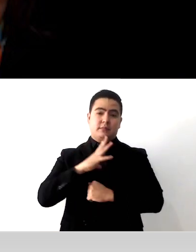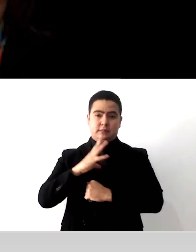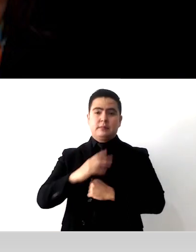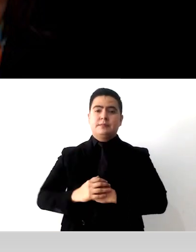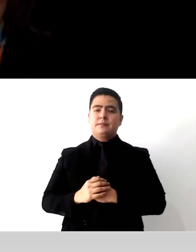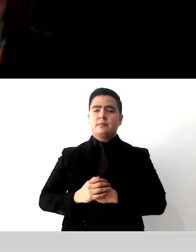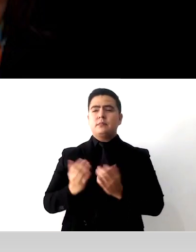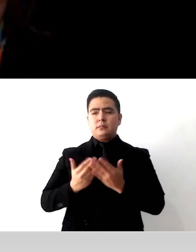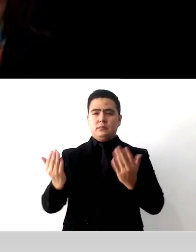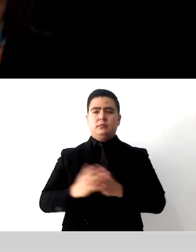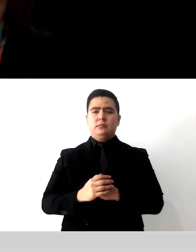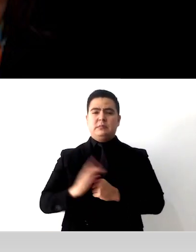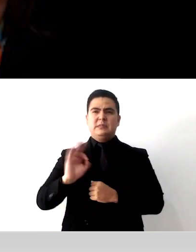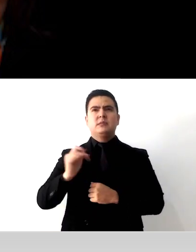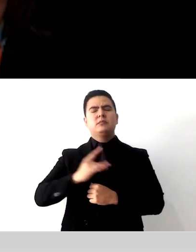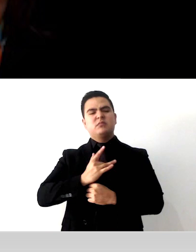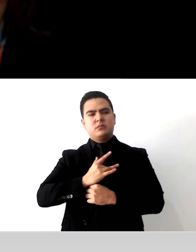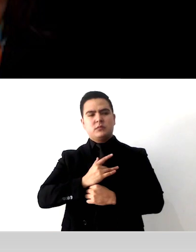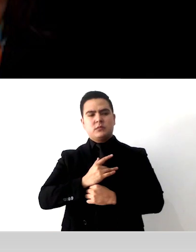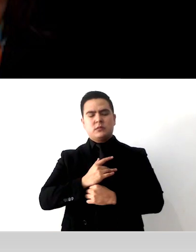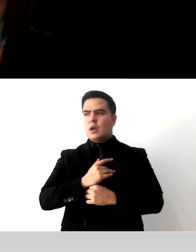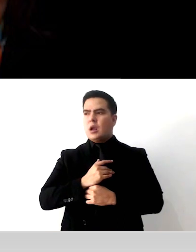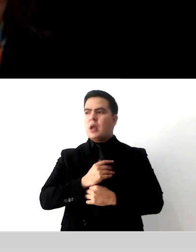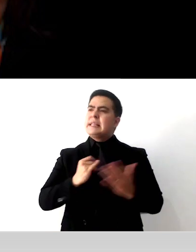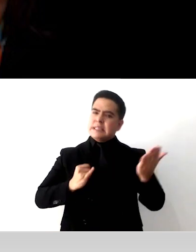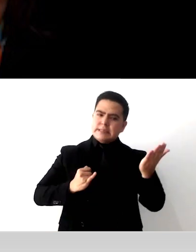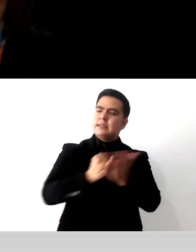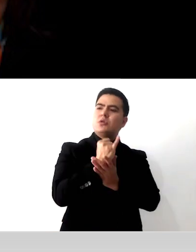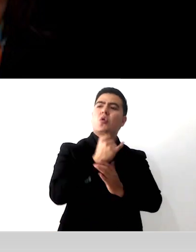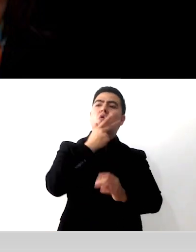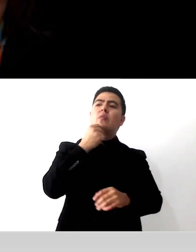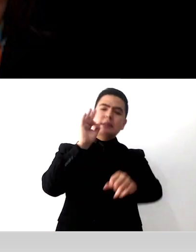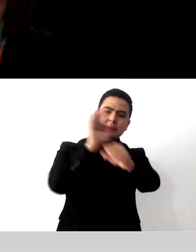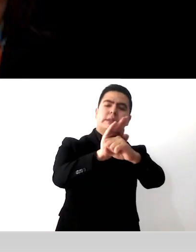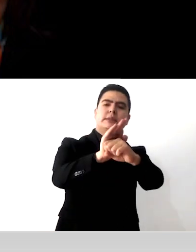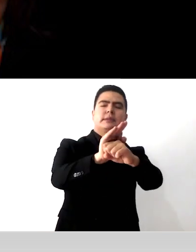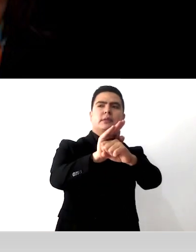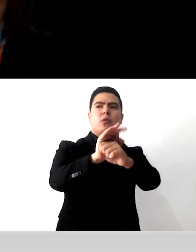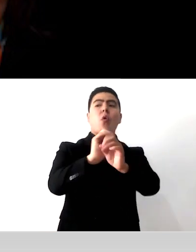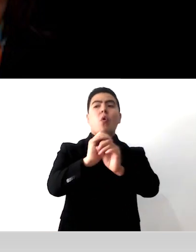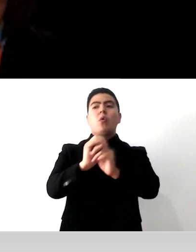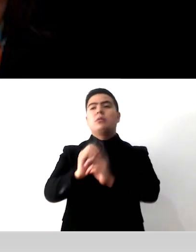la visión de un solo género que de los dos o más. Entonces, es una